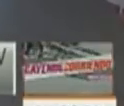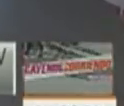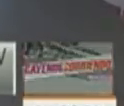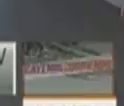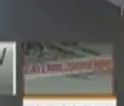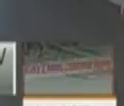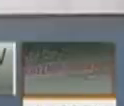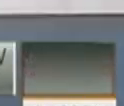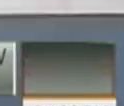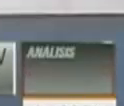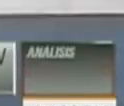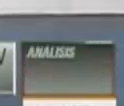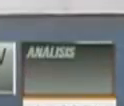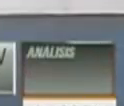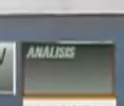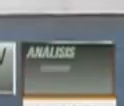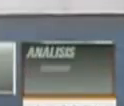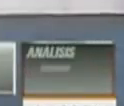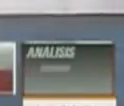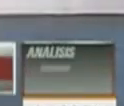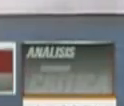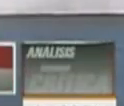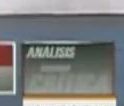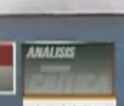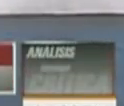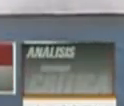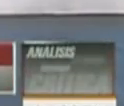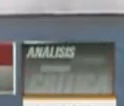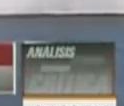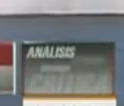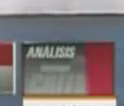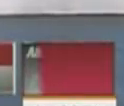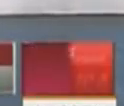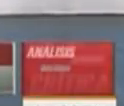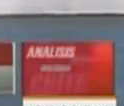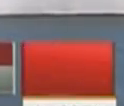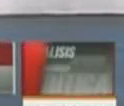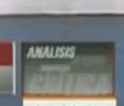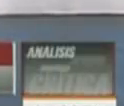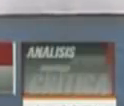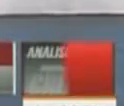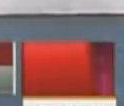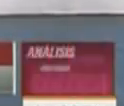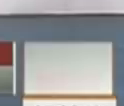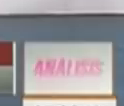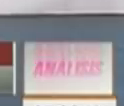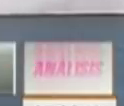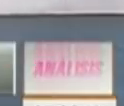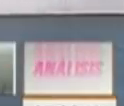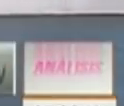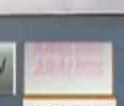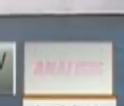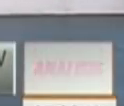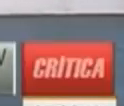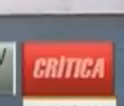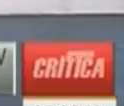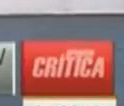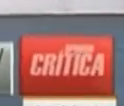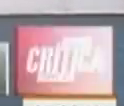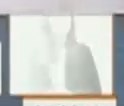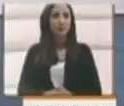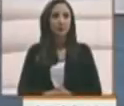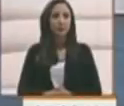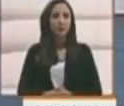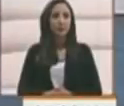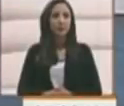Caracas. Bienvenidos Venezuela, bienvenidos hoy jueves 9 de agosto a Tú a Vuestro, Cayendo y Corriendo, espacio para el análisis crítico de los medios